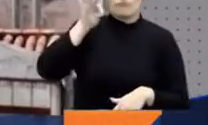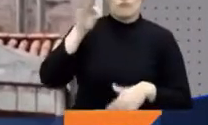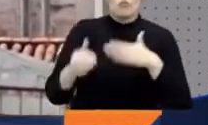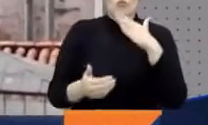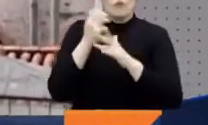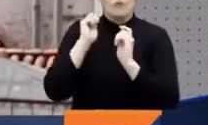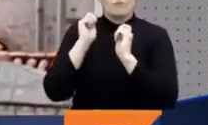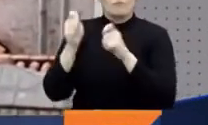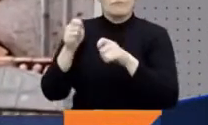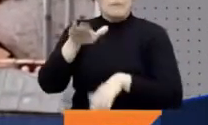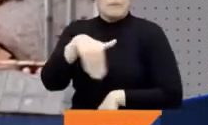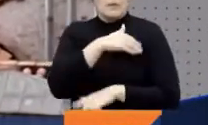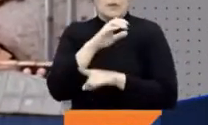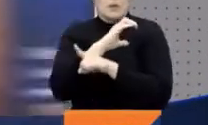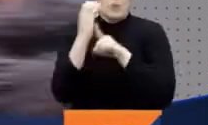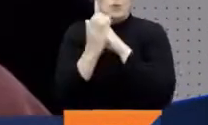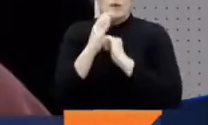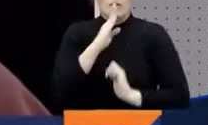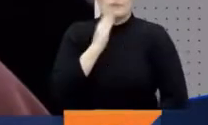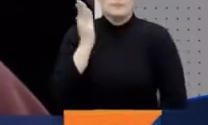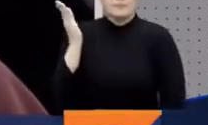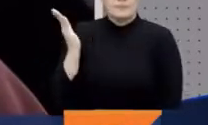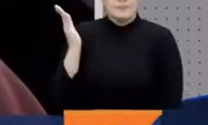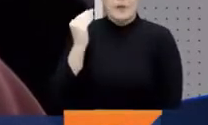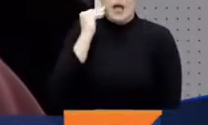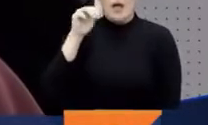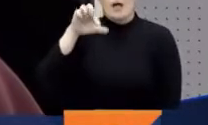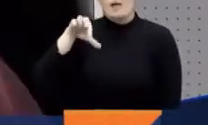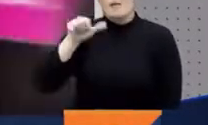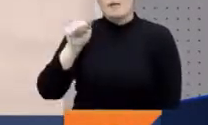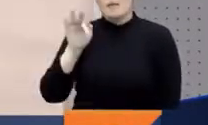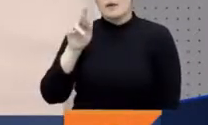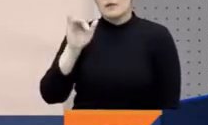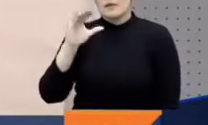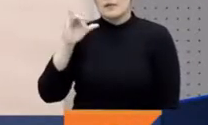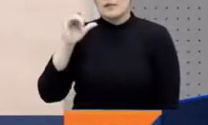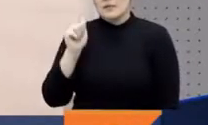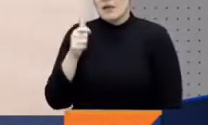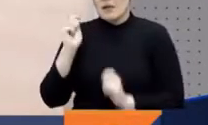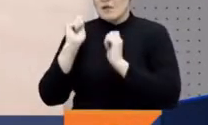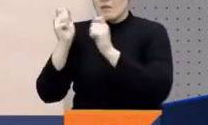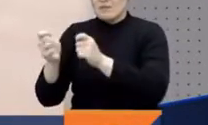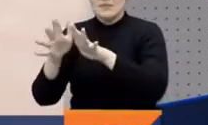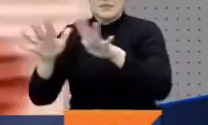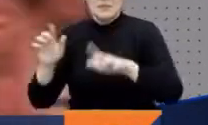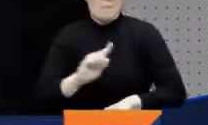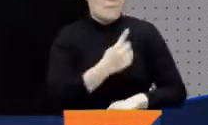de Colombia en su gabinete. Este sería el segundo nombramiento antes de su posesión.